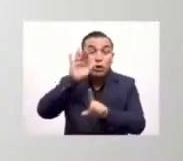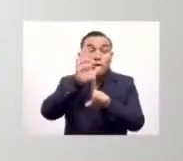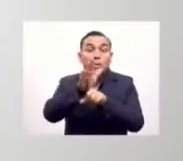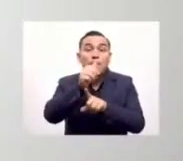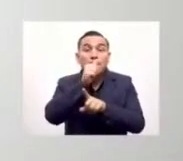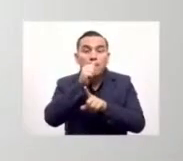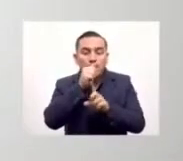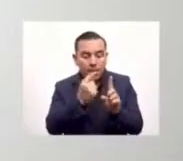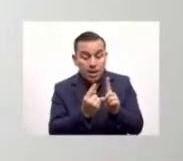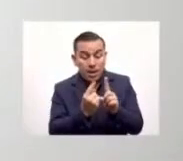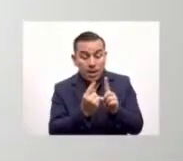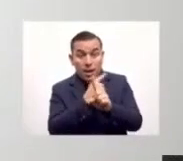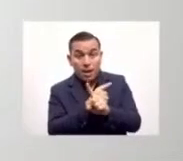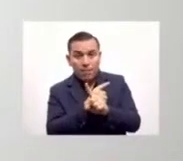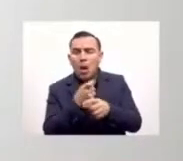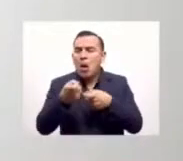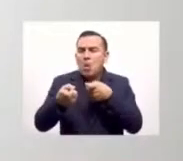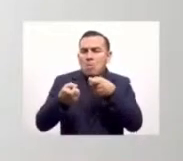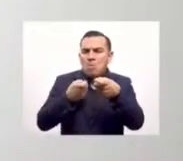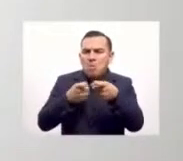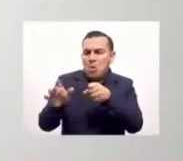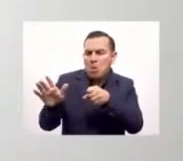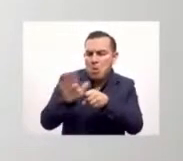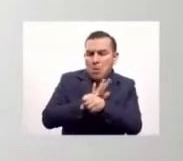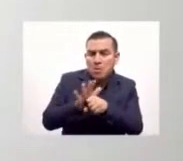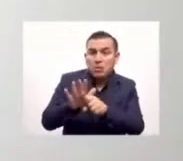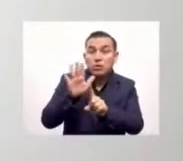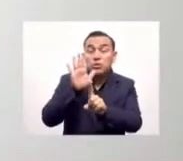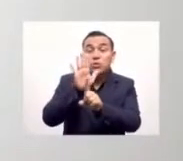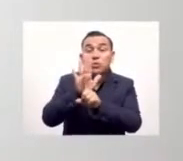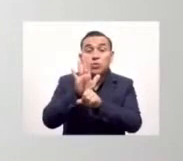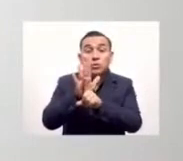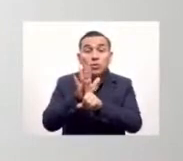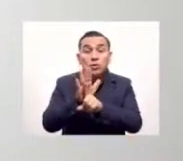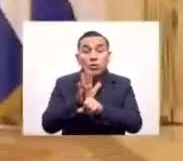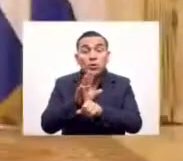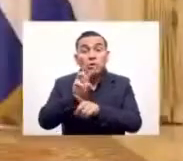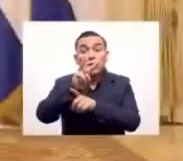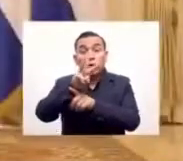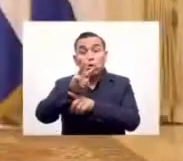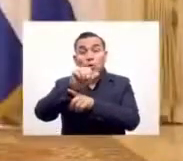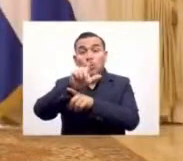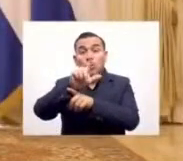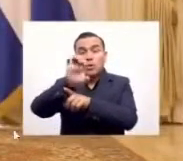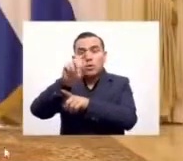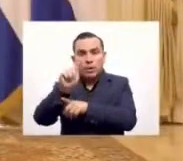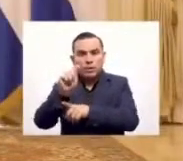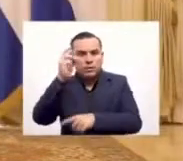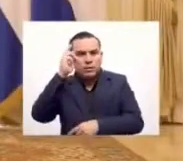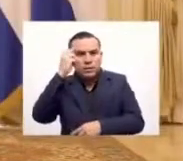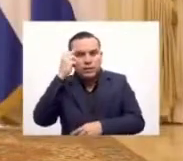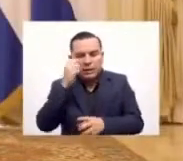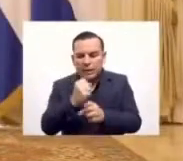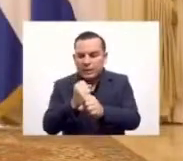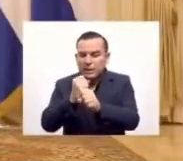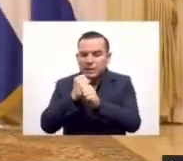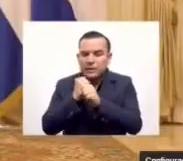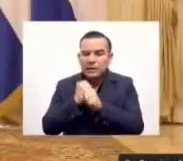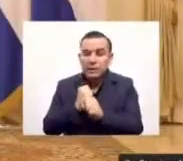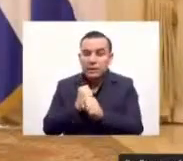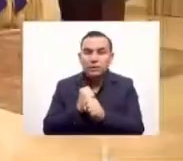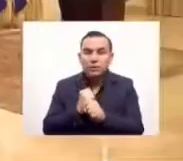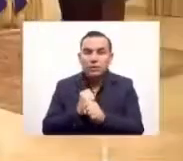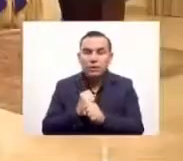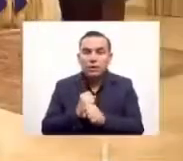al fideicomiso e intercambiar los Bitcoins por dólares. Uh-huh. Quedan muchas preguntas pendientes, ¿no?